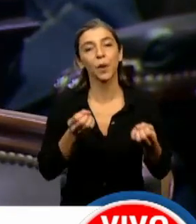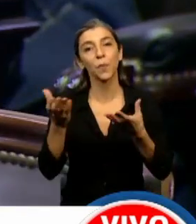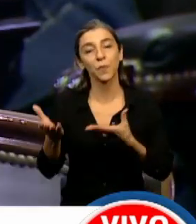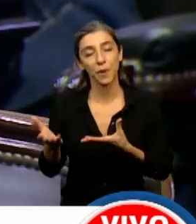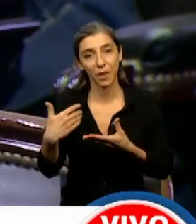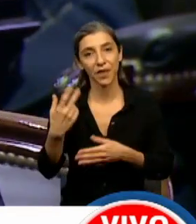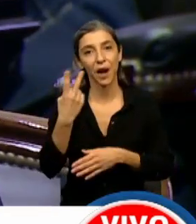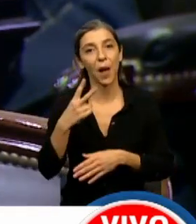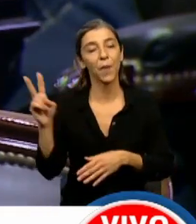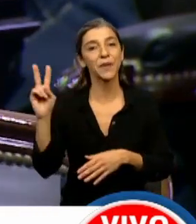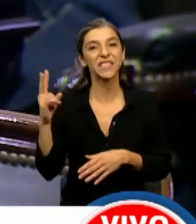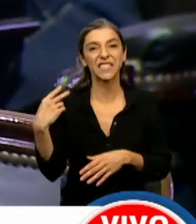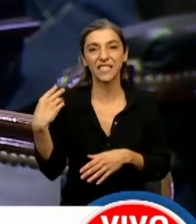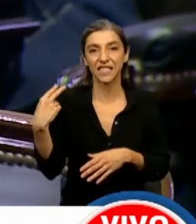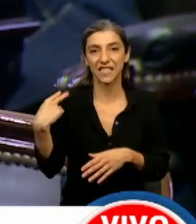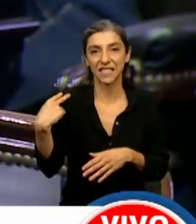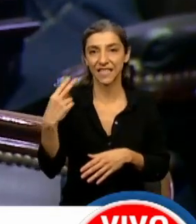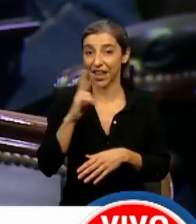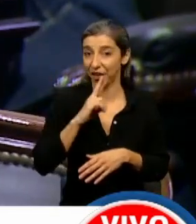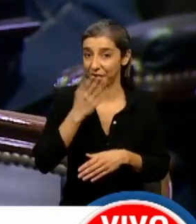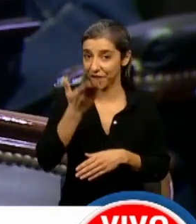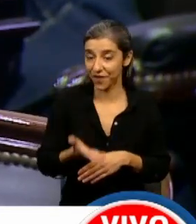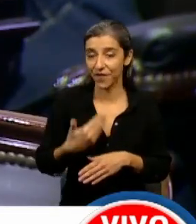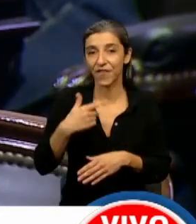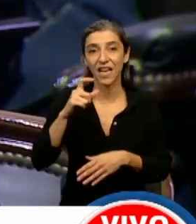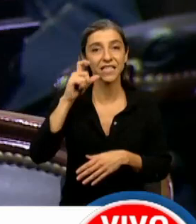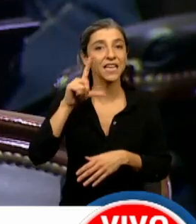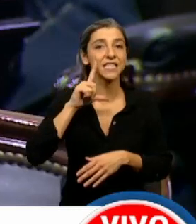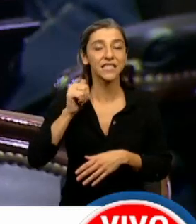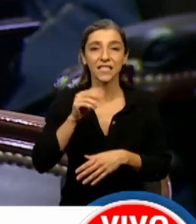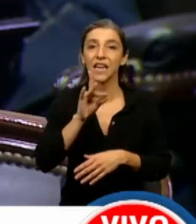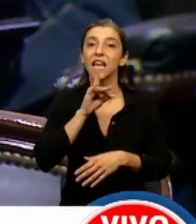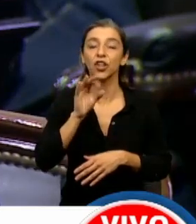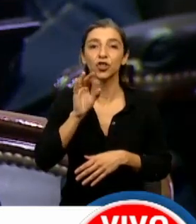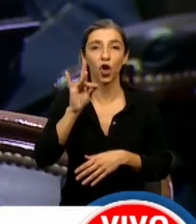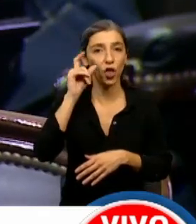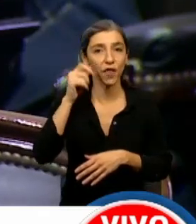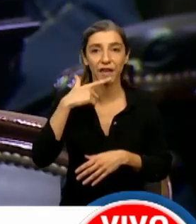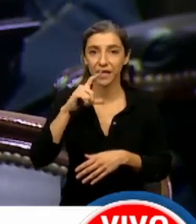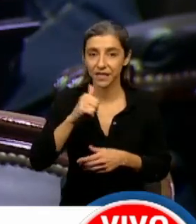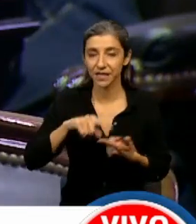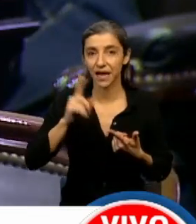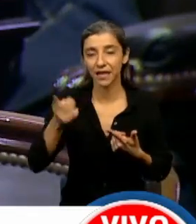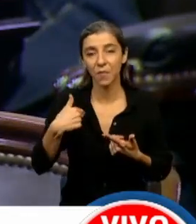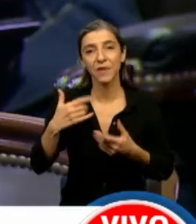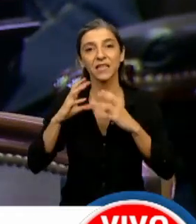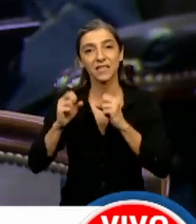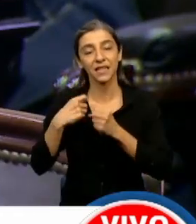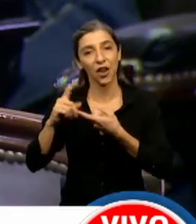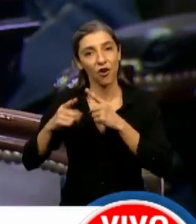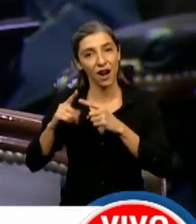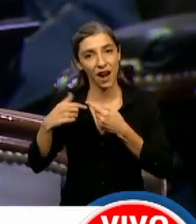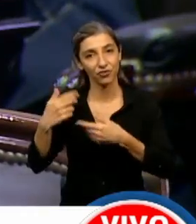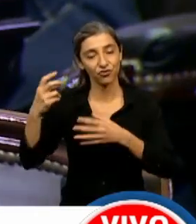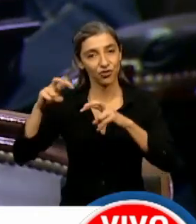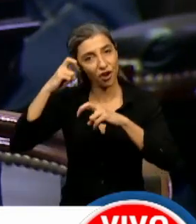gabinete cecilia todo es caboco bienvenido también al secretario de relaciones parlamentarias institucionales